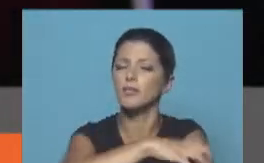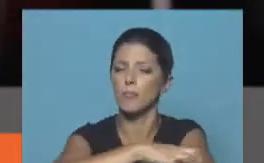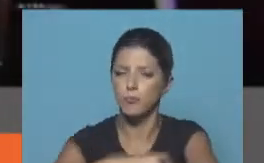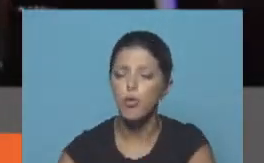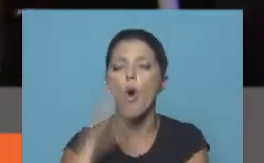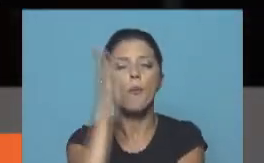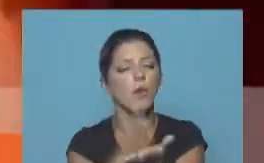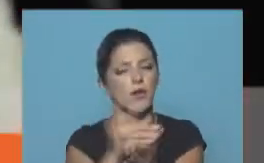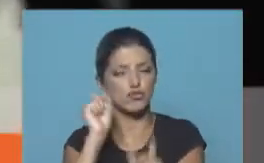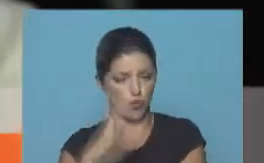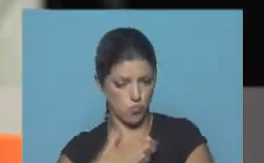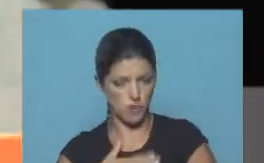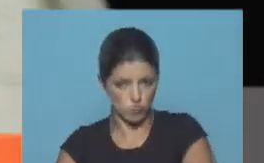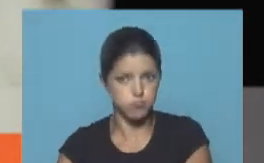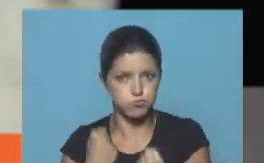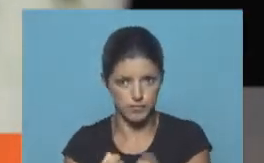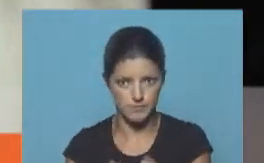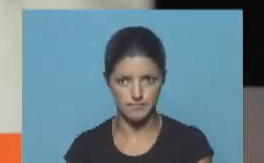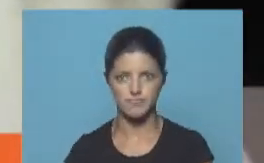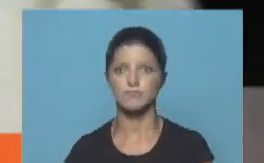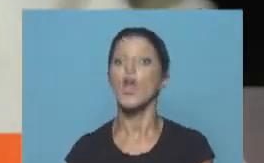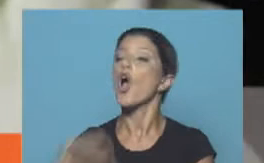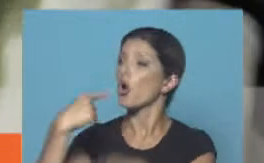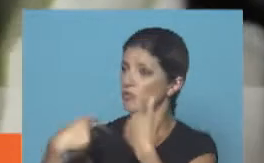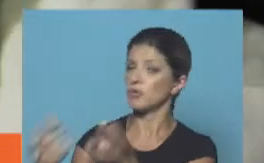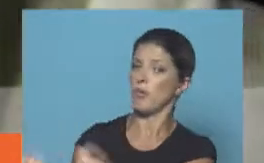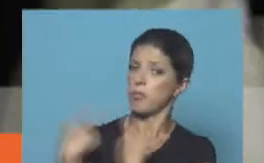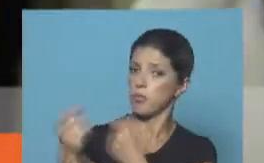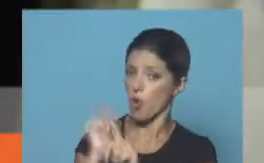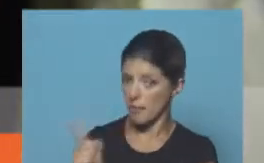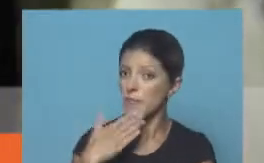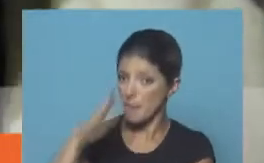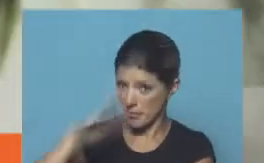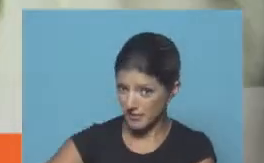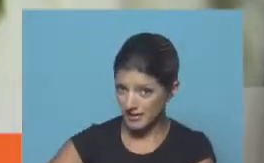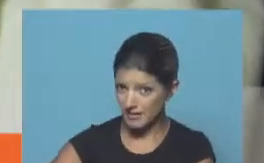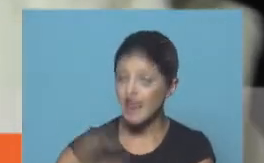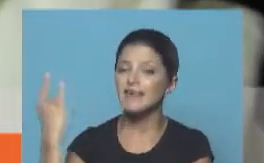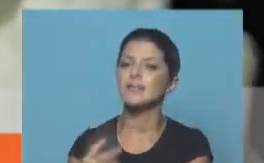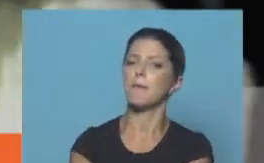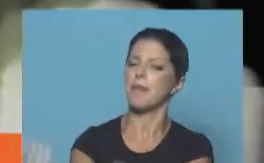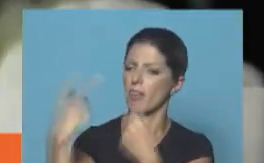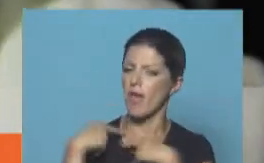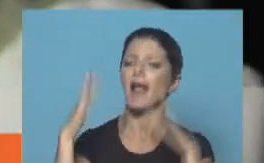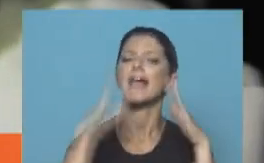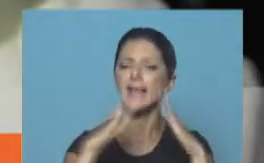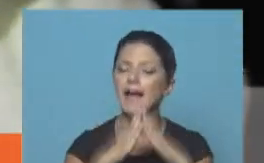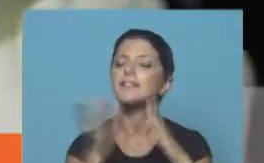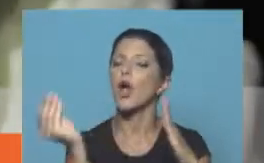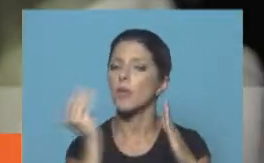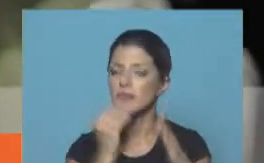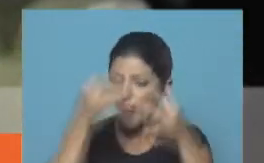de los nicaragüenses. Que nos siga dando lo que él nos promete, darnos siempre el techo, la